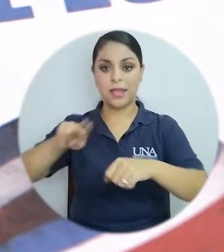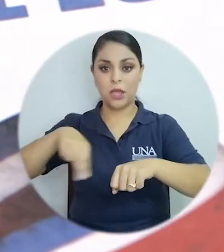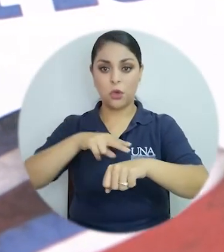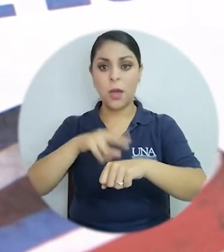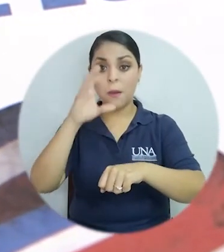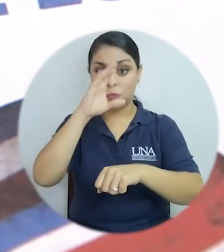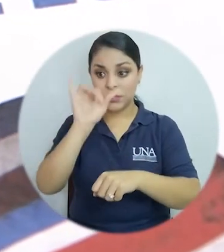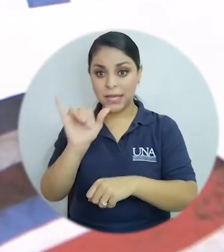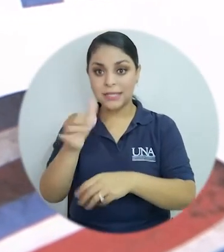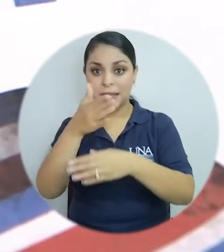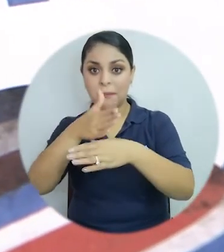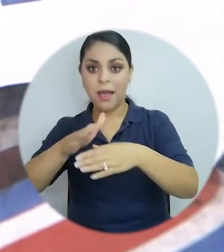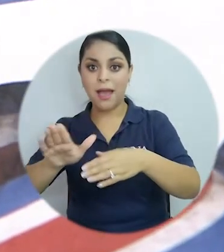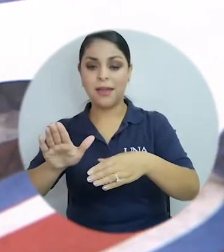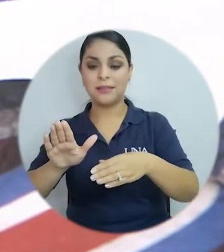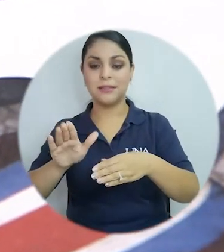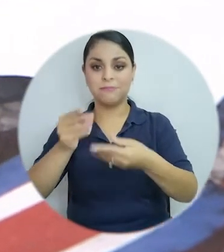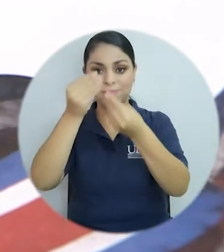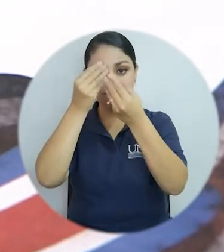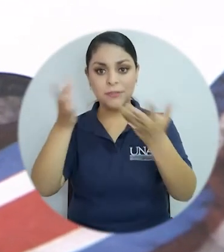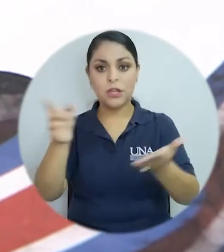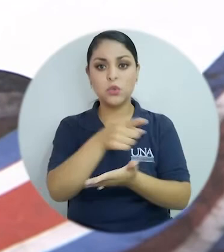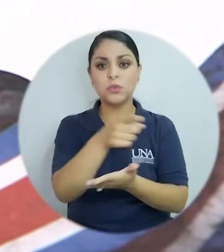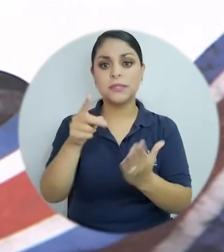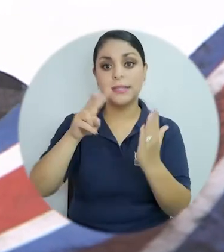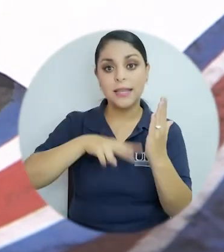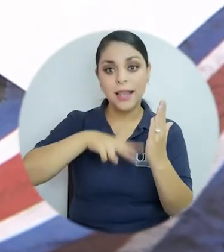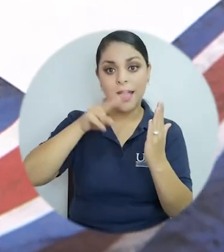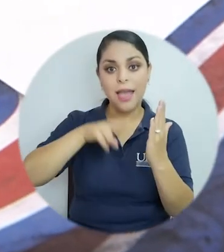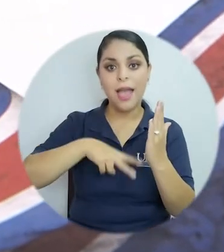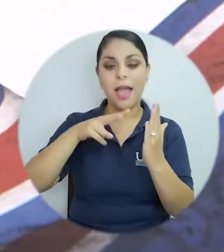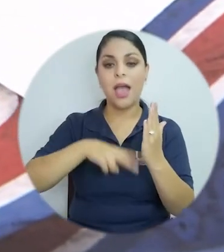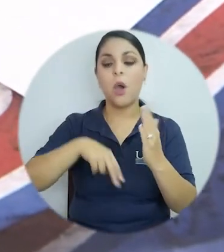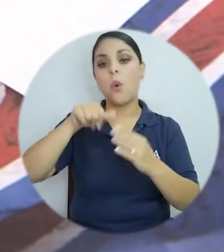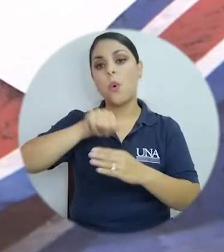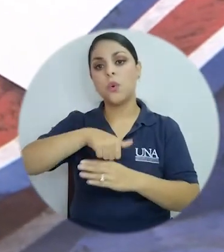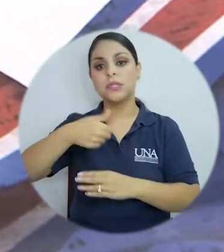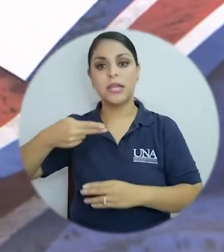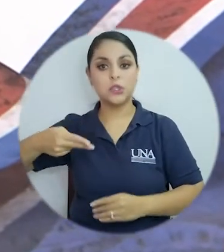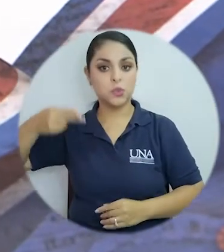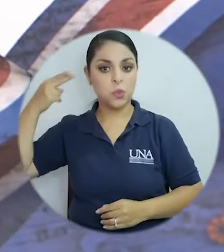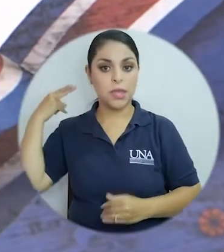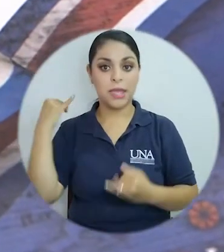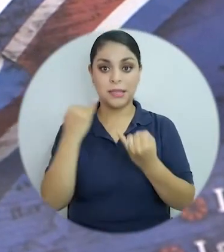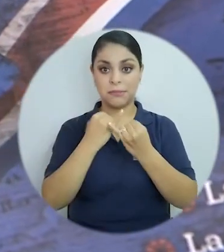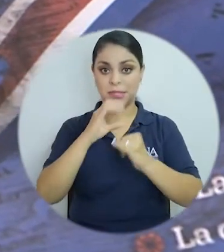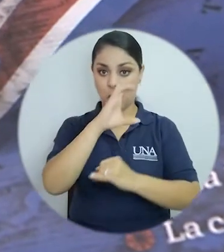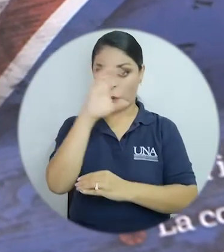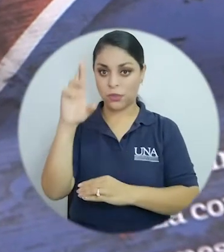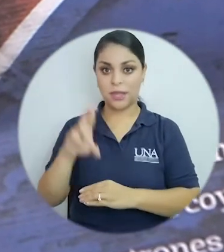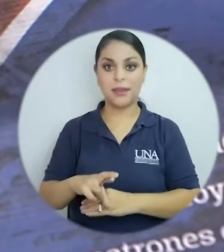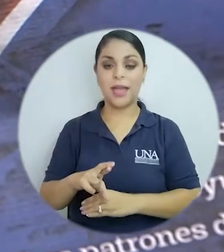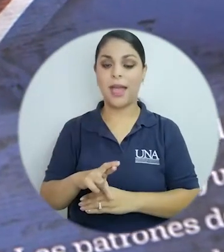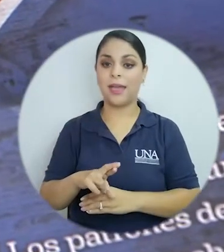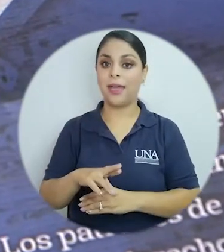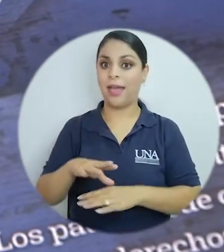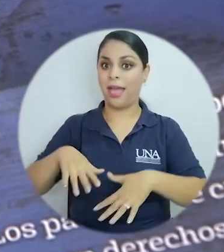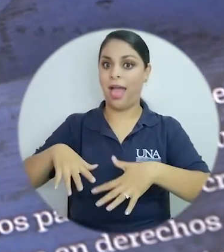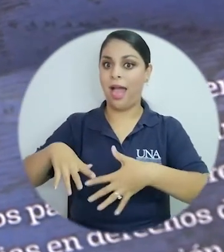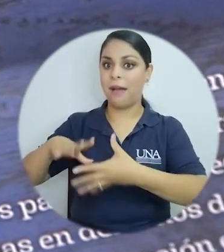que busquen este suplemento y puedan leer esa otra historia de la independencia de Costa Rica